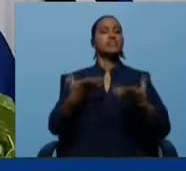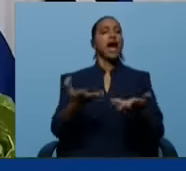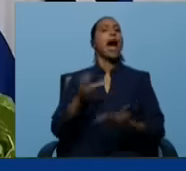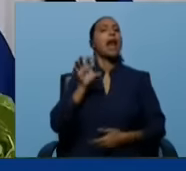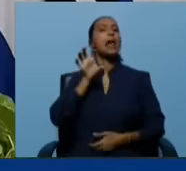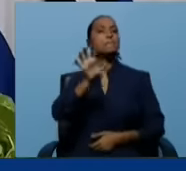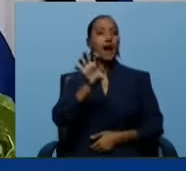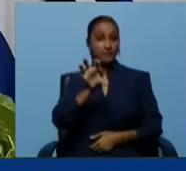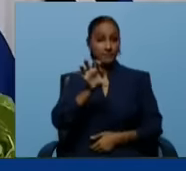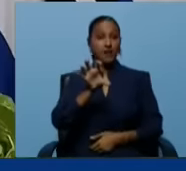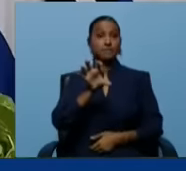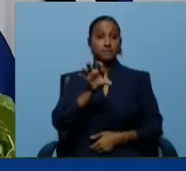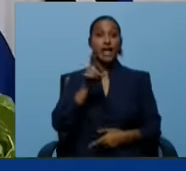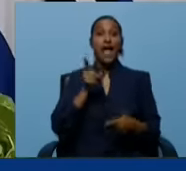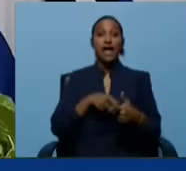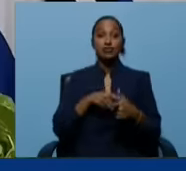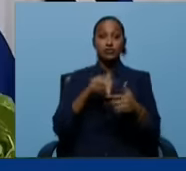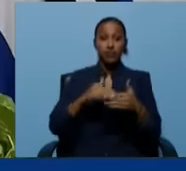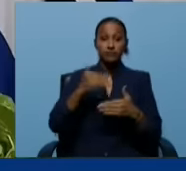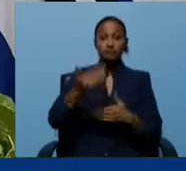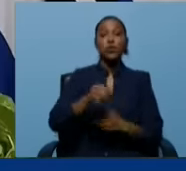de octubre, día de su cumpleaños,